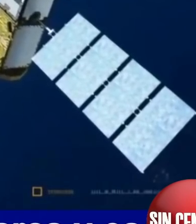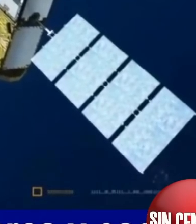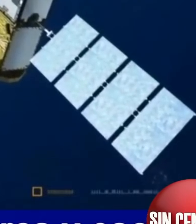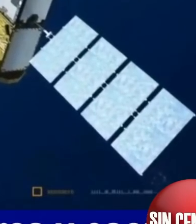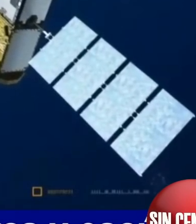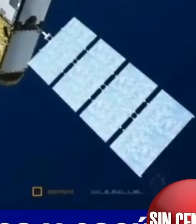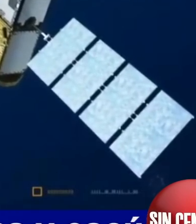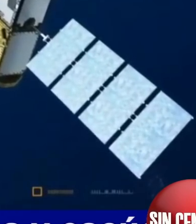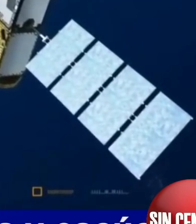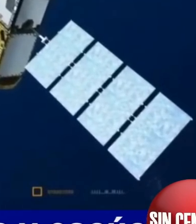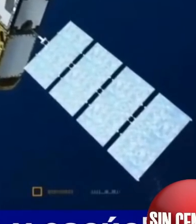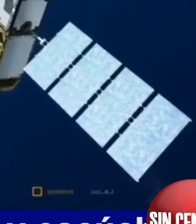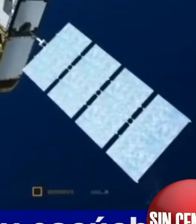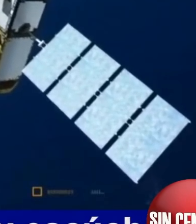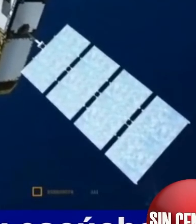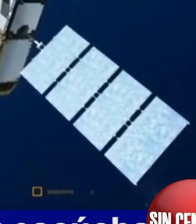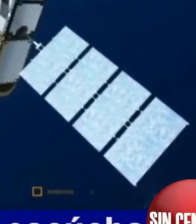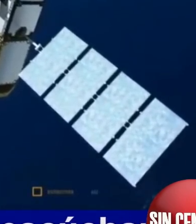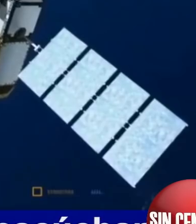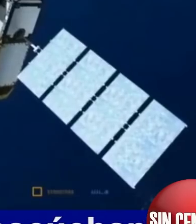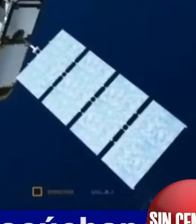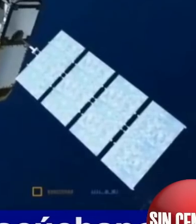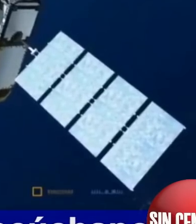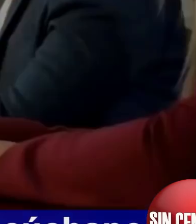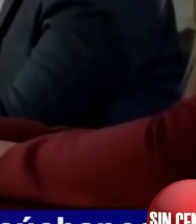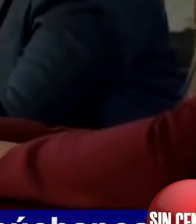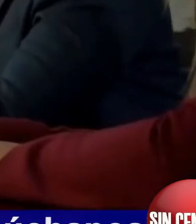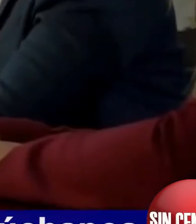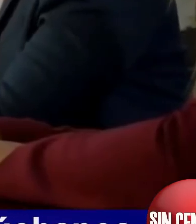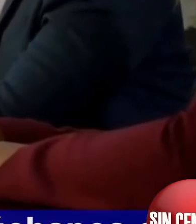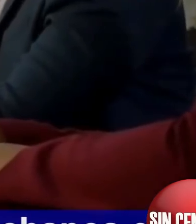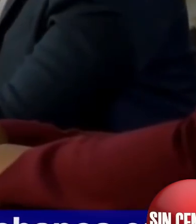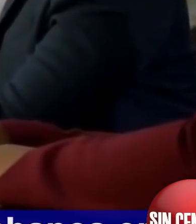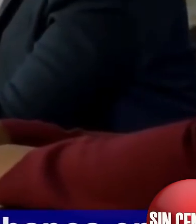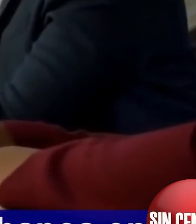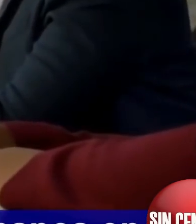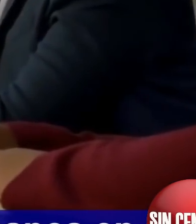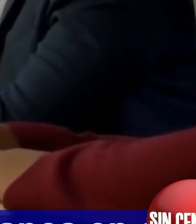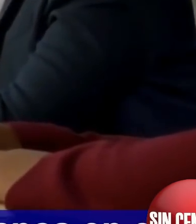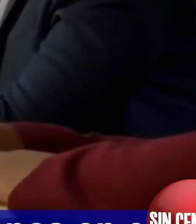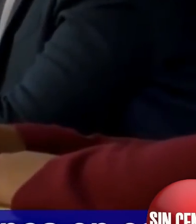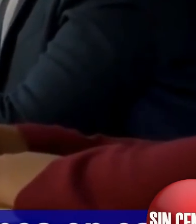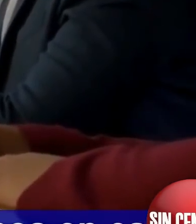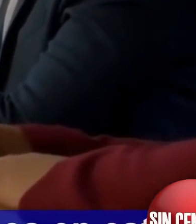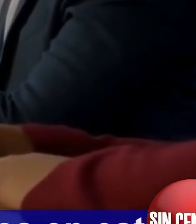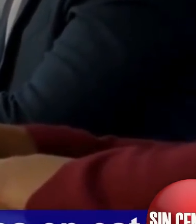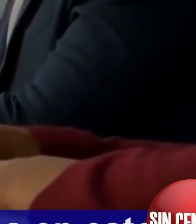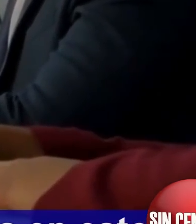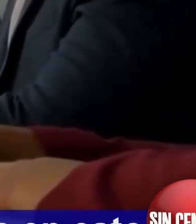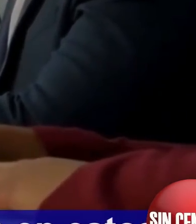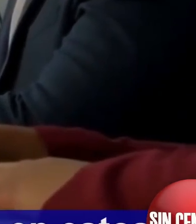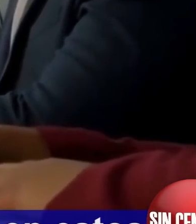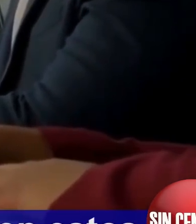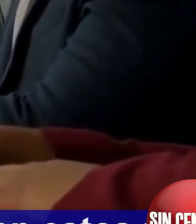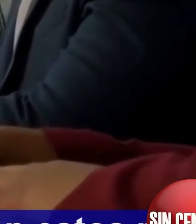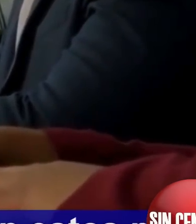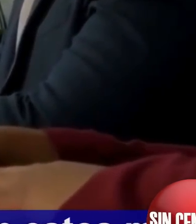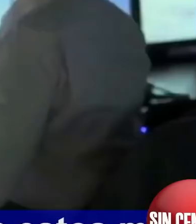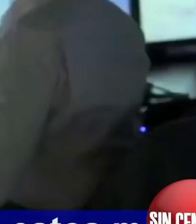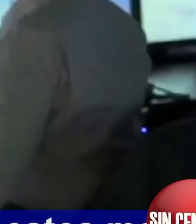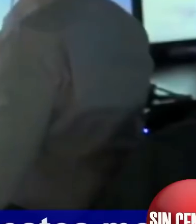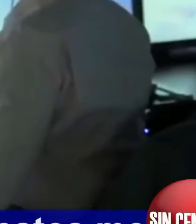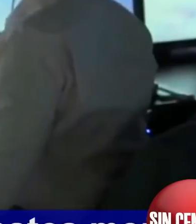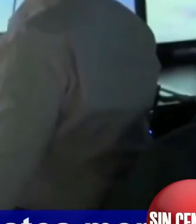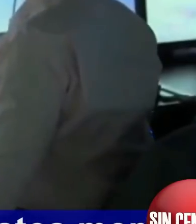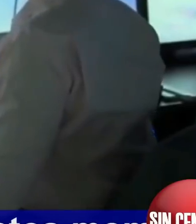el alcance de señal debido al uso de satélites. Nos permitirá rediseñar el espacio aéreo y distribuir de forma